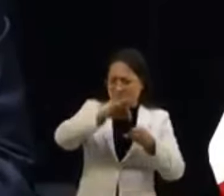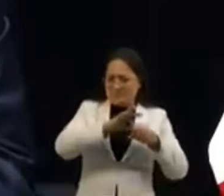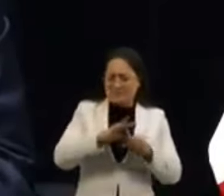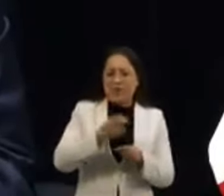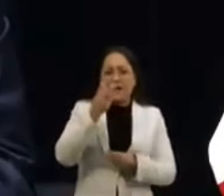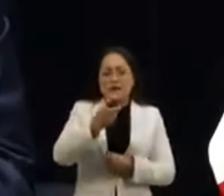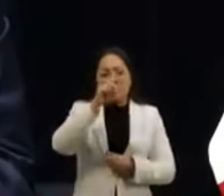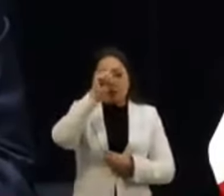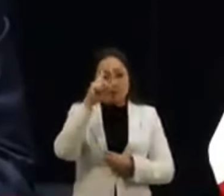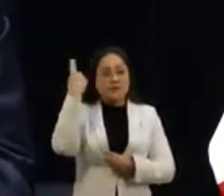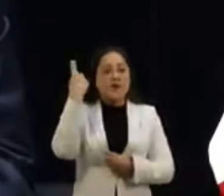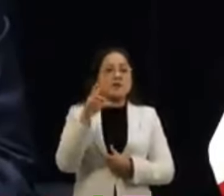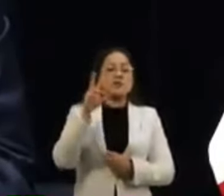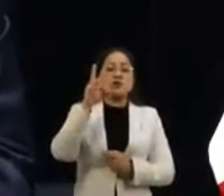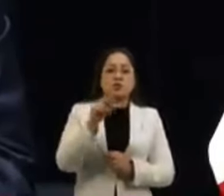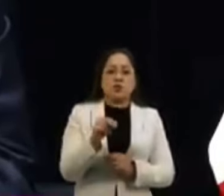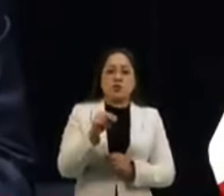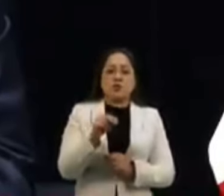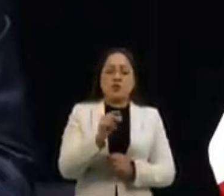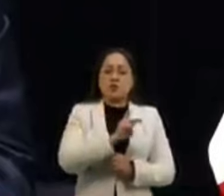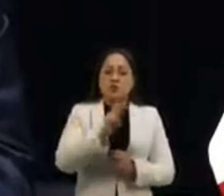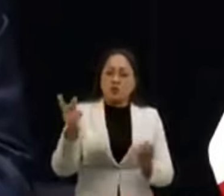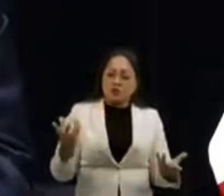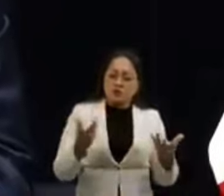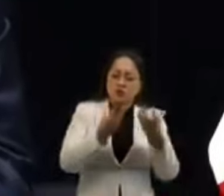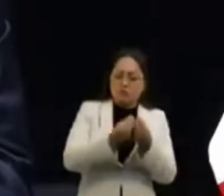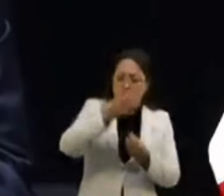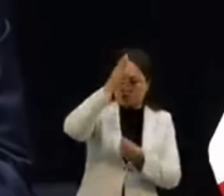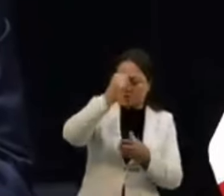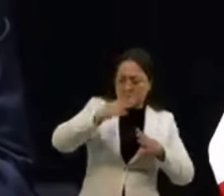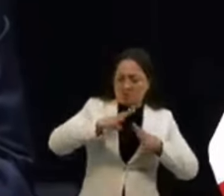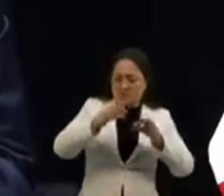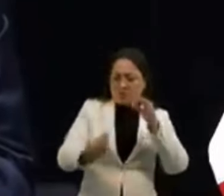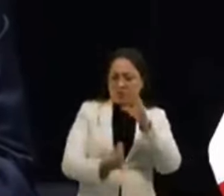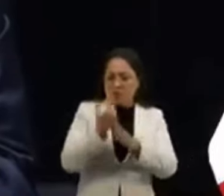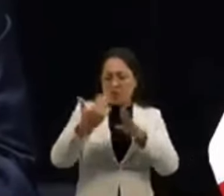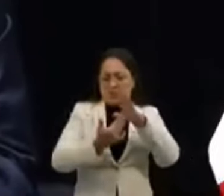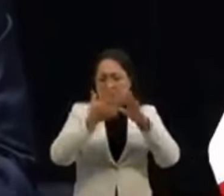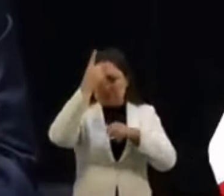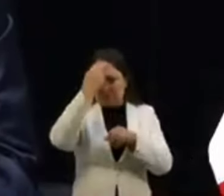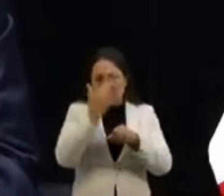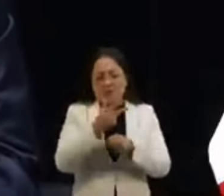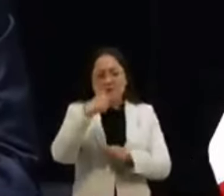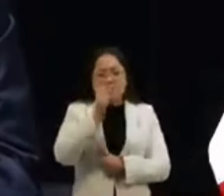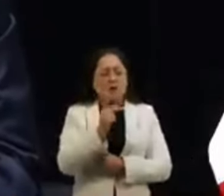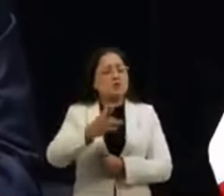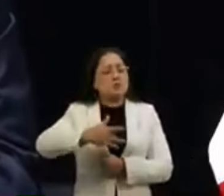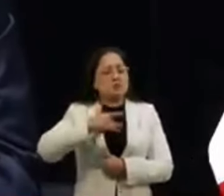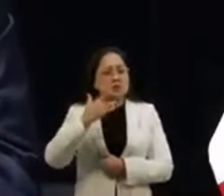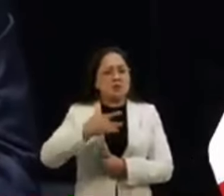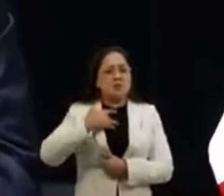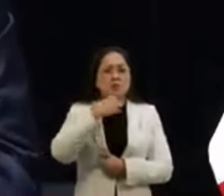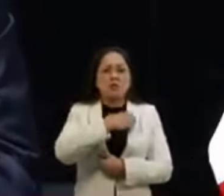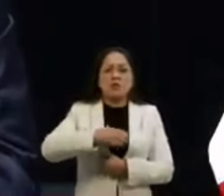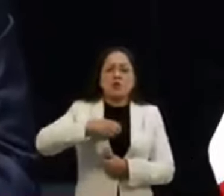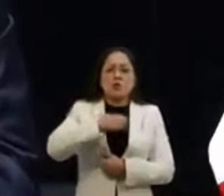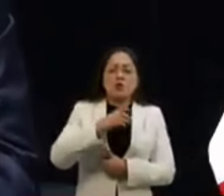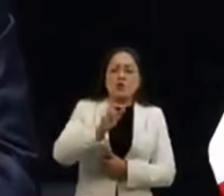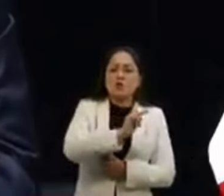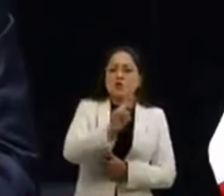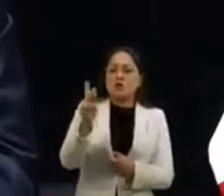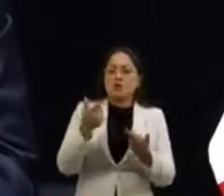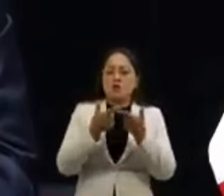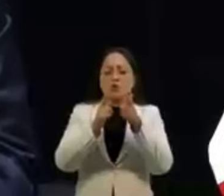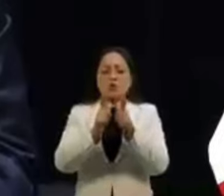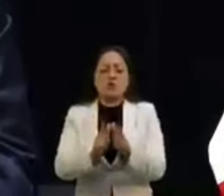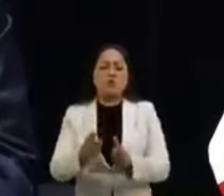nada fácil arribar al acuerdo de conformación de esta mesa directiva, pero celebro que todas las fuerzas políticas que